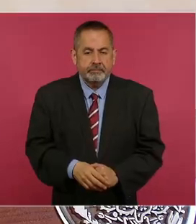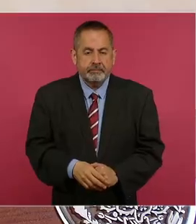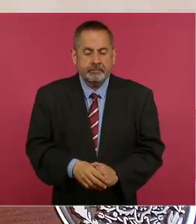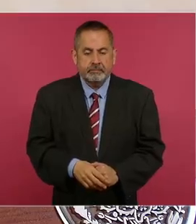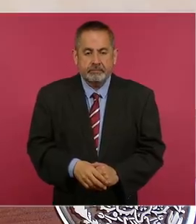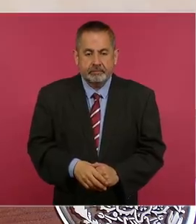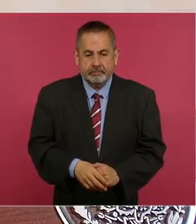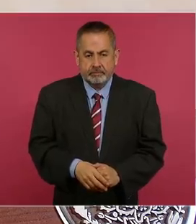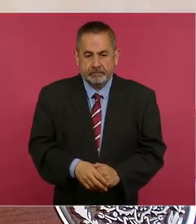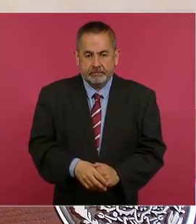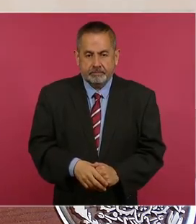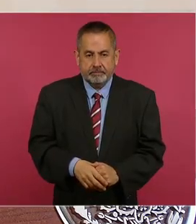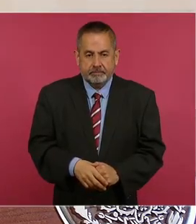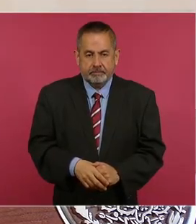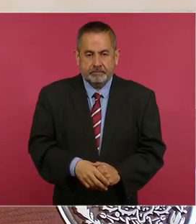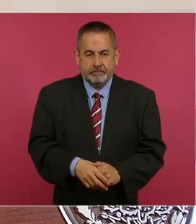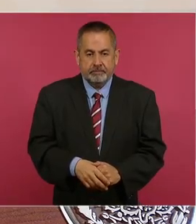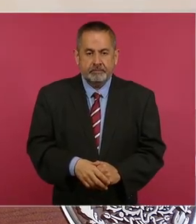aunque